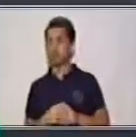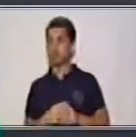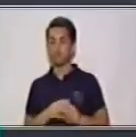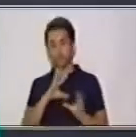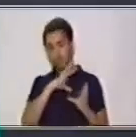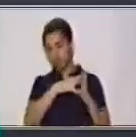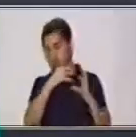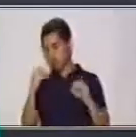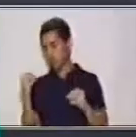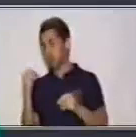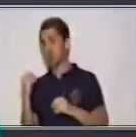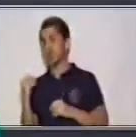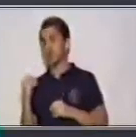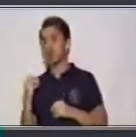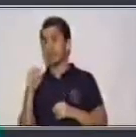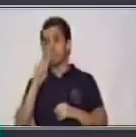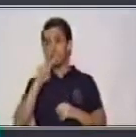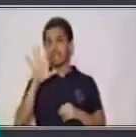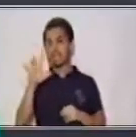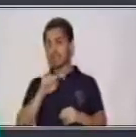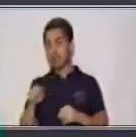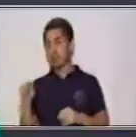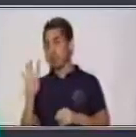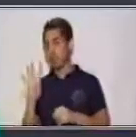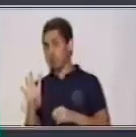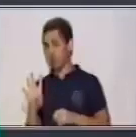Sumamos y nos va a quedar 25